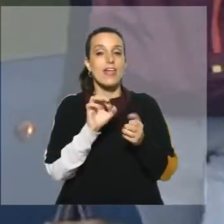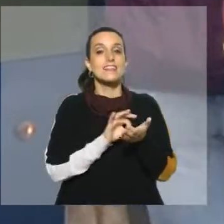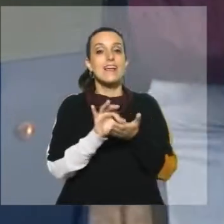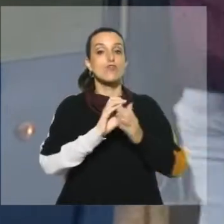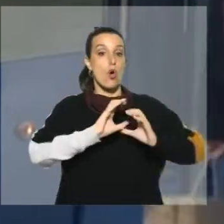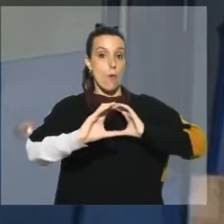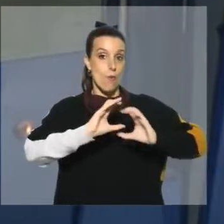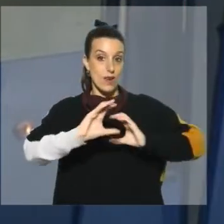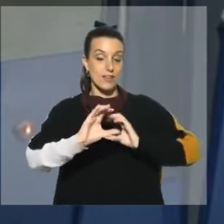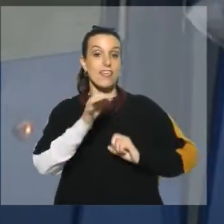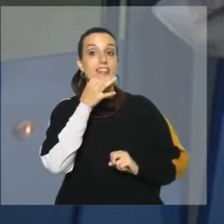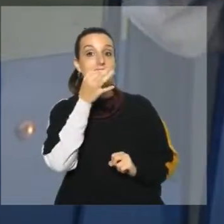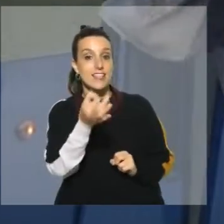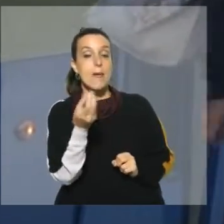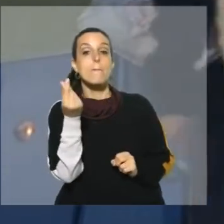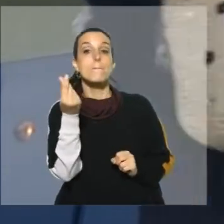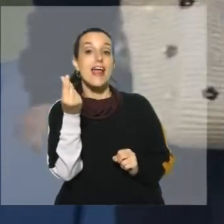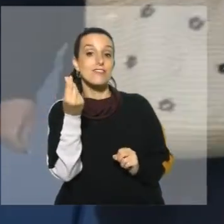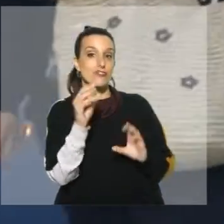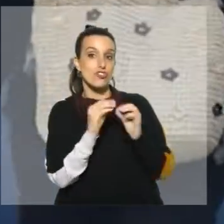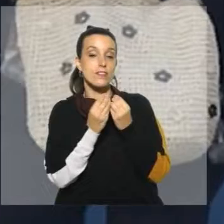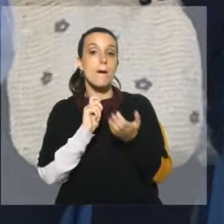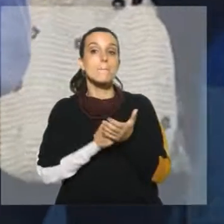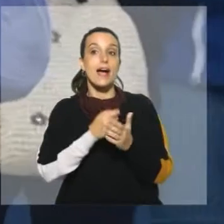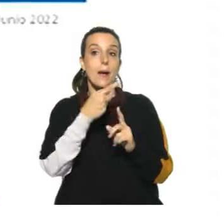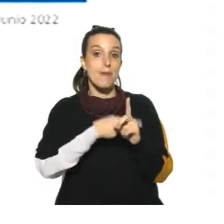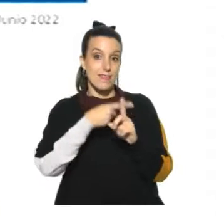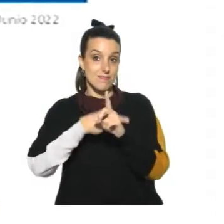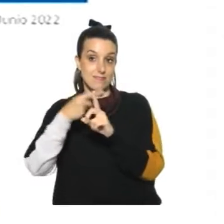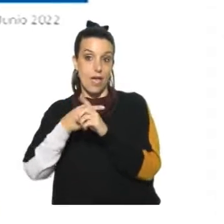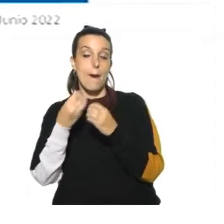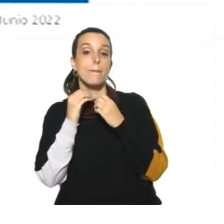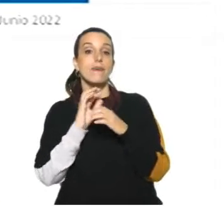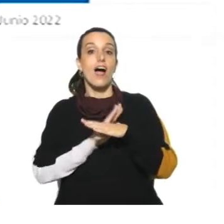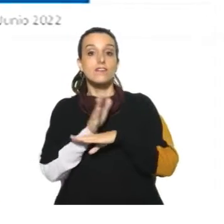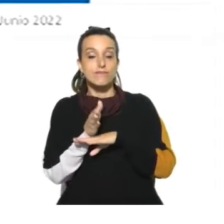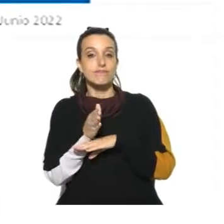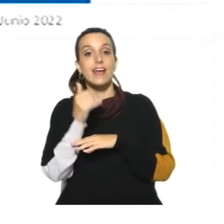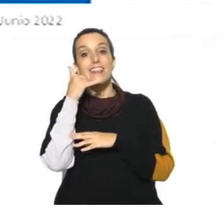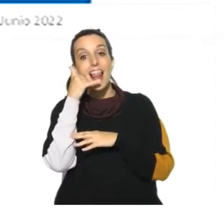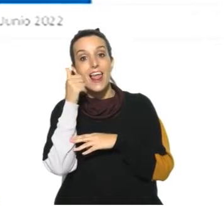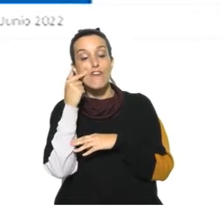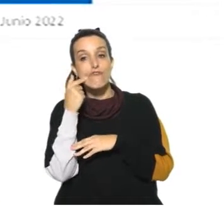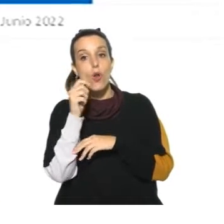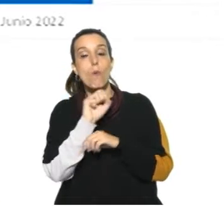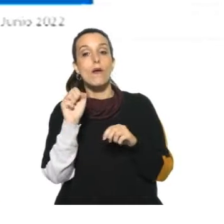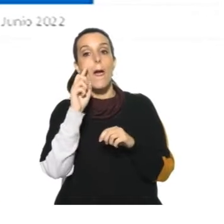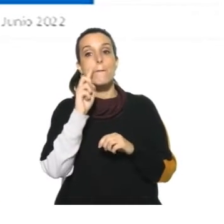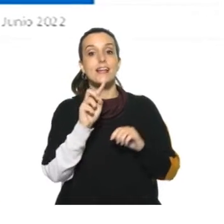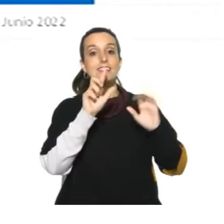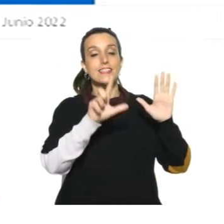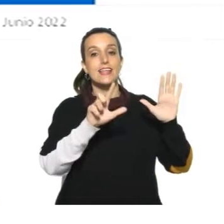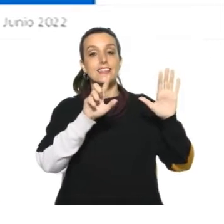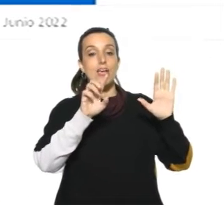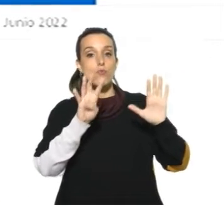comunicación indica el precio promedio abonado mensualmente para acceder al servicio de telefonía celular paso de 1.079